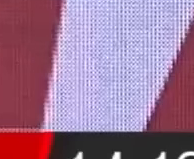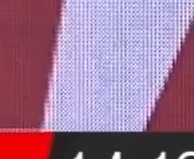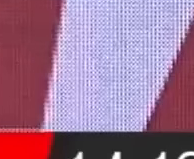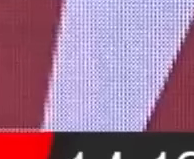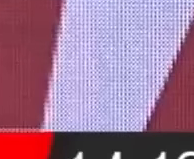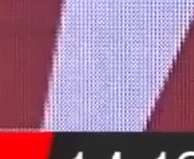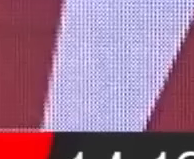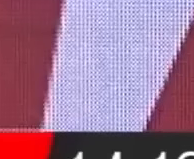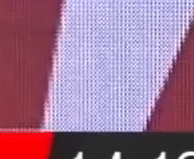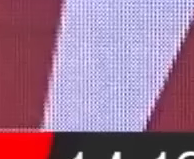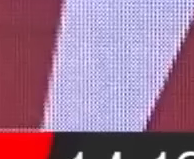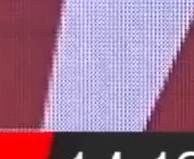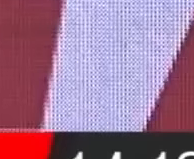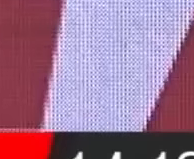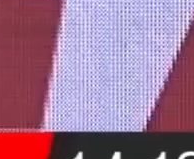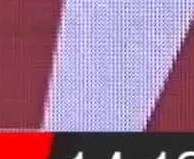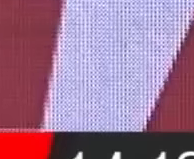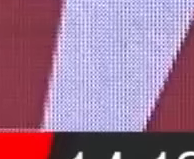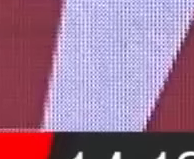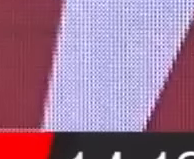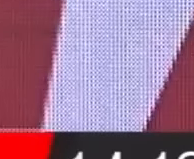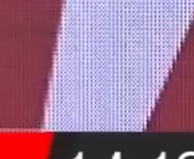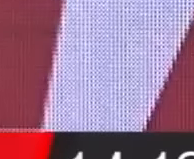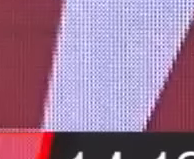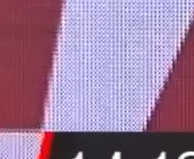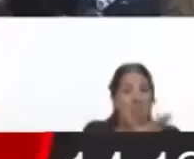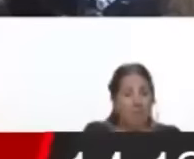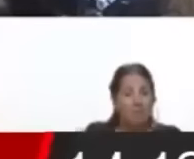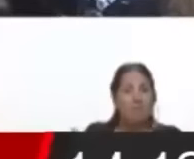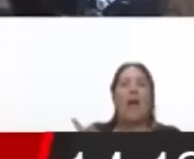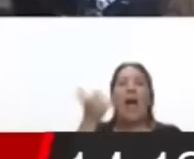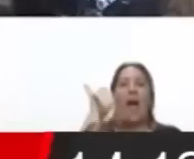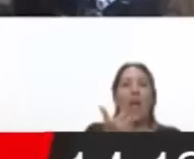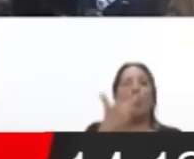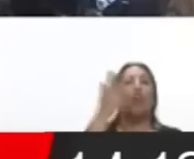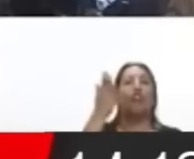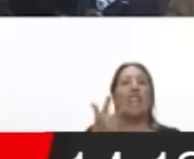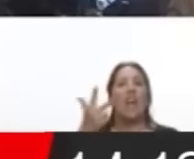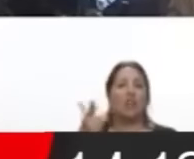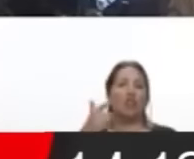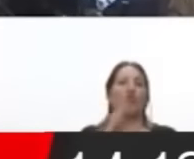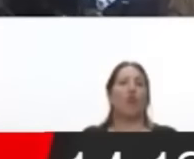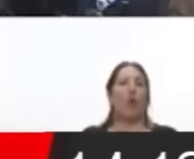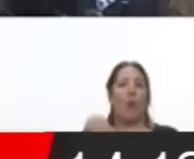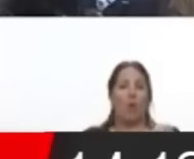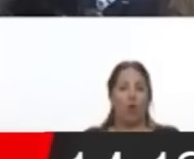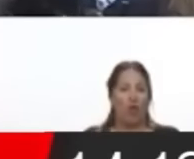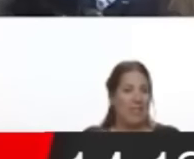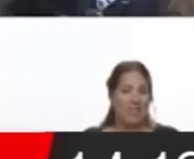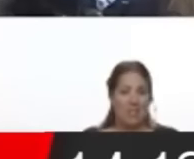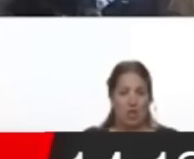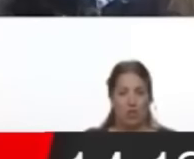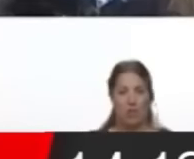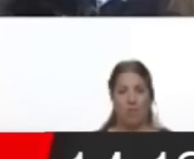así como de Tímido, una una manera votación tímida. Me muero extraña, por verlo, Robert. si querés podemos ver A ver. en acción al